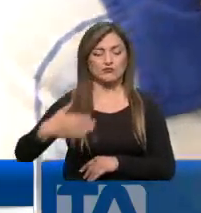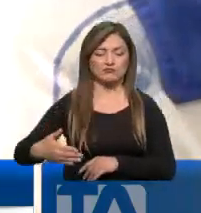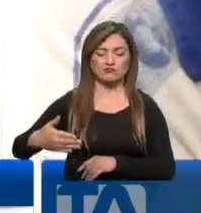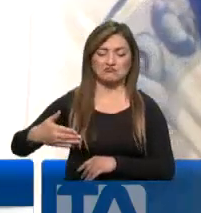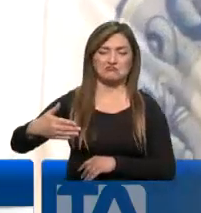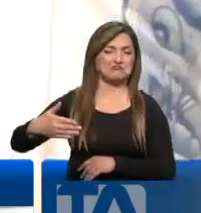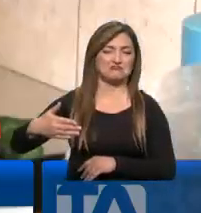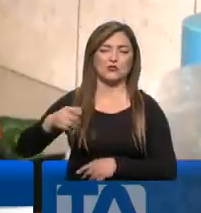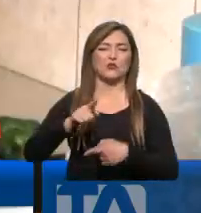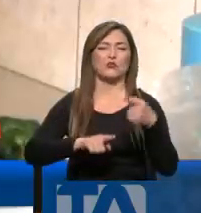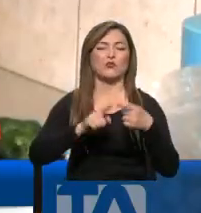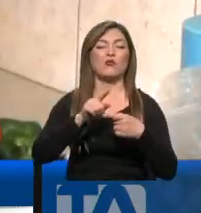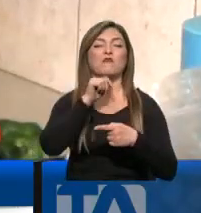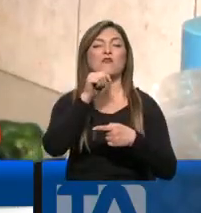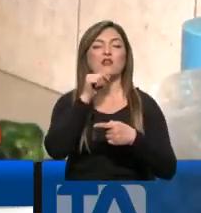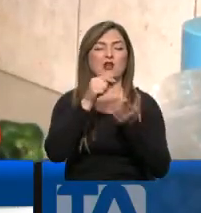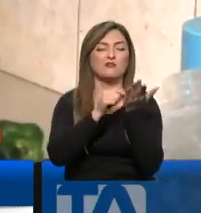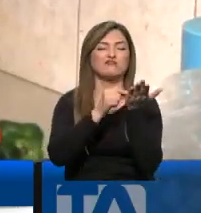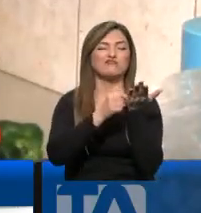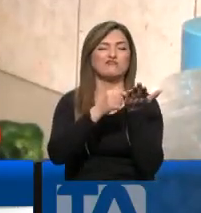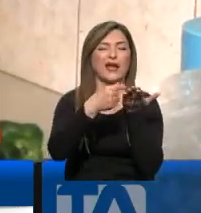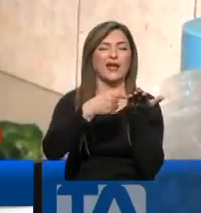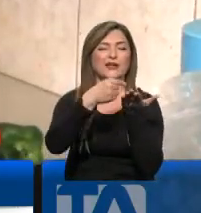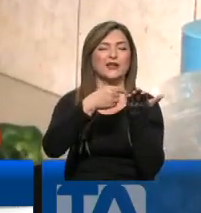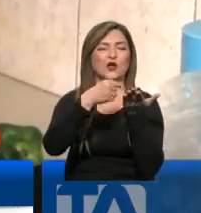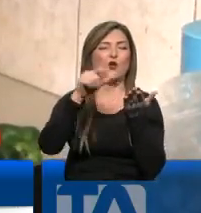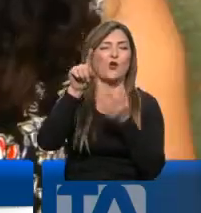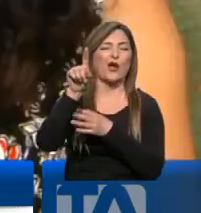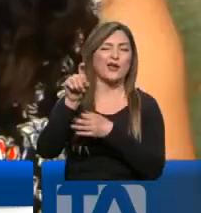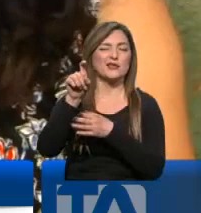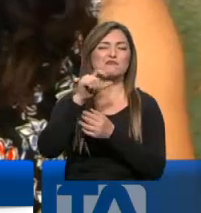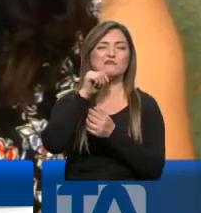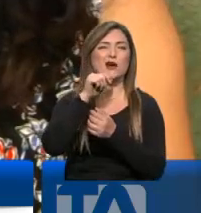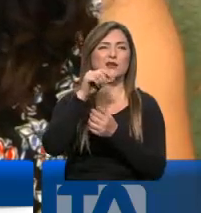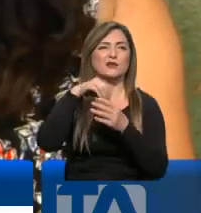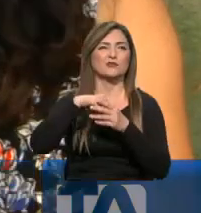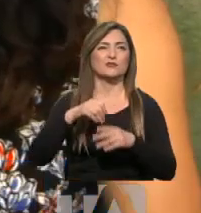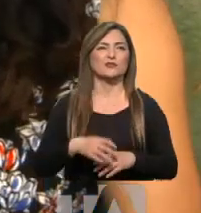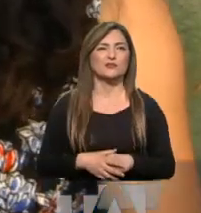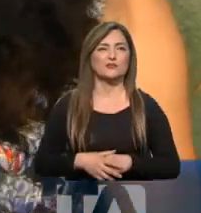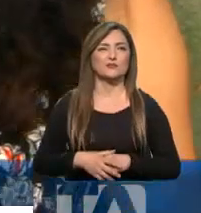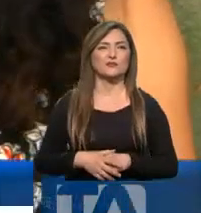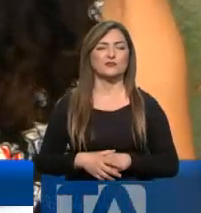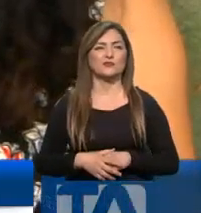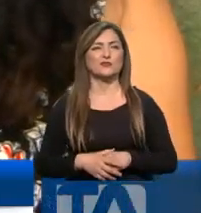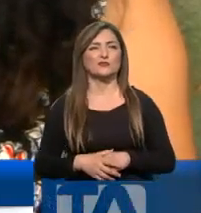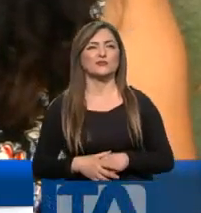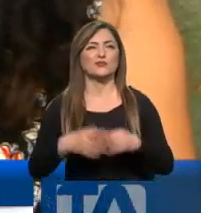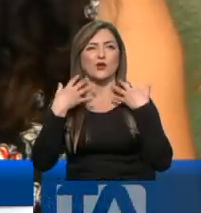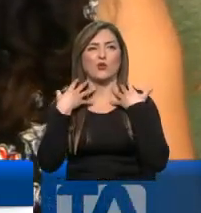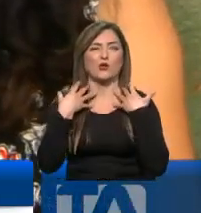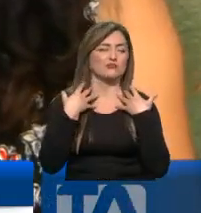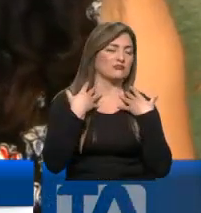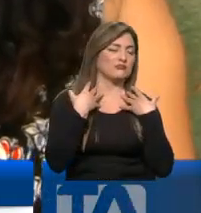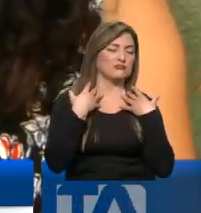y daño del cromosoma X, provocando problemas en el aparato reproductor. Muchas veces nacemos con el cuello al lado, nacemos con problemas